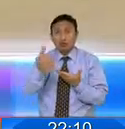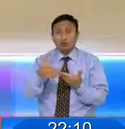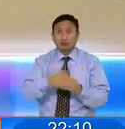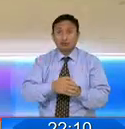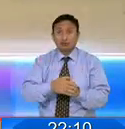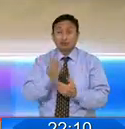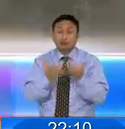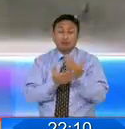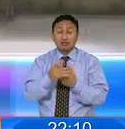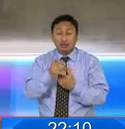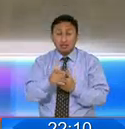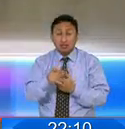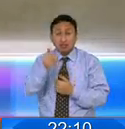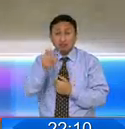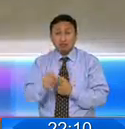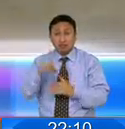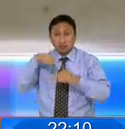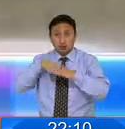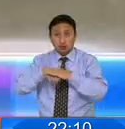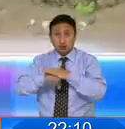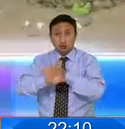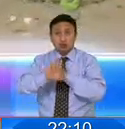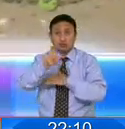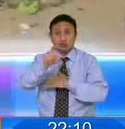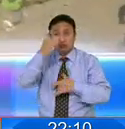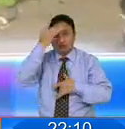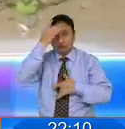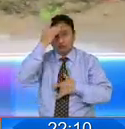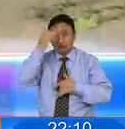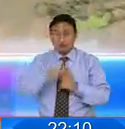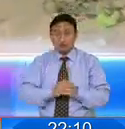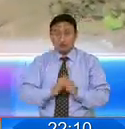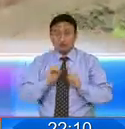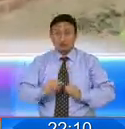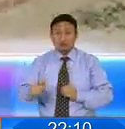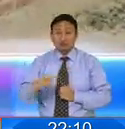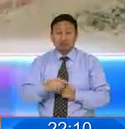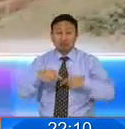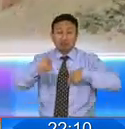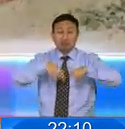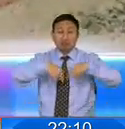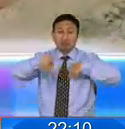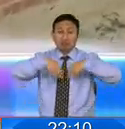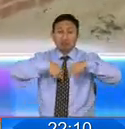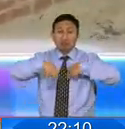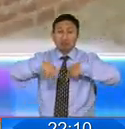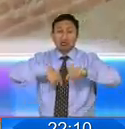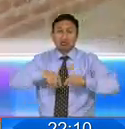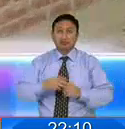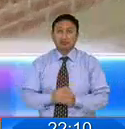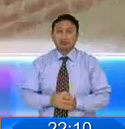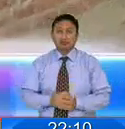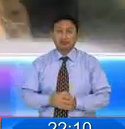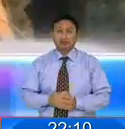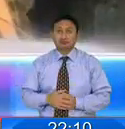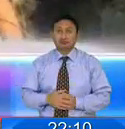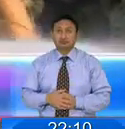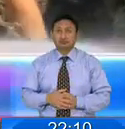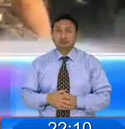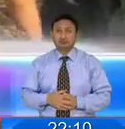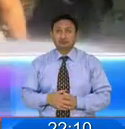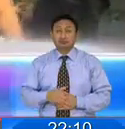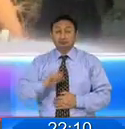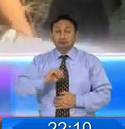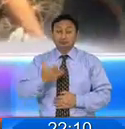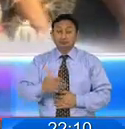donde supuestamente ingresaron las personas infectadas, debido al libre tránsito que existe por los pasos clandestinos, a